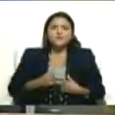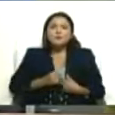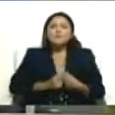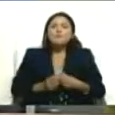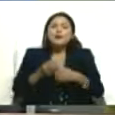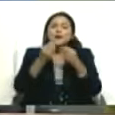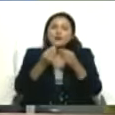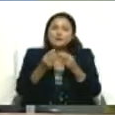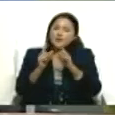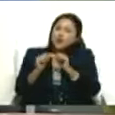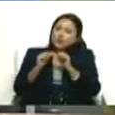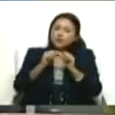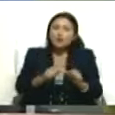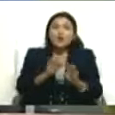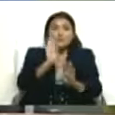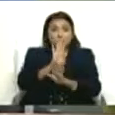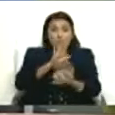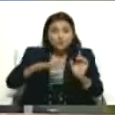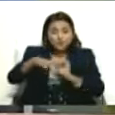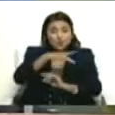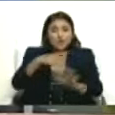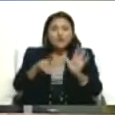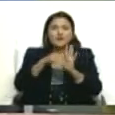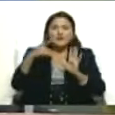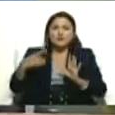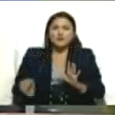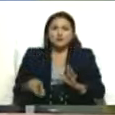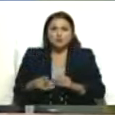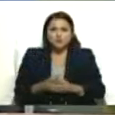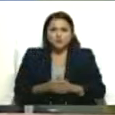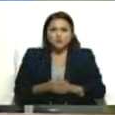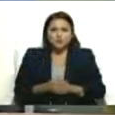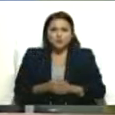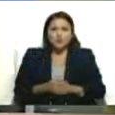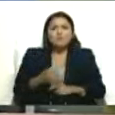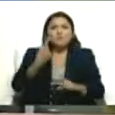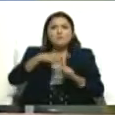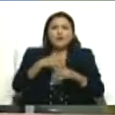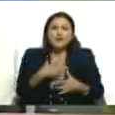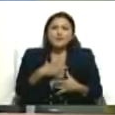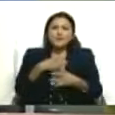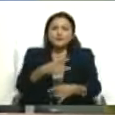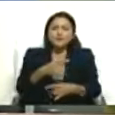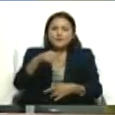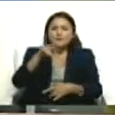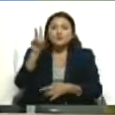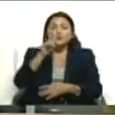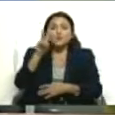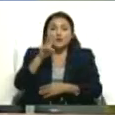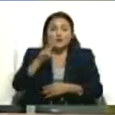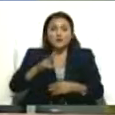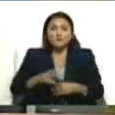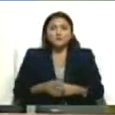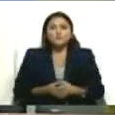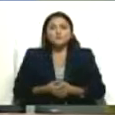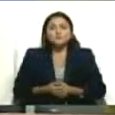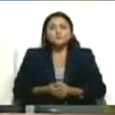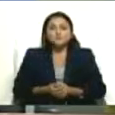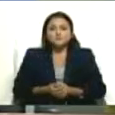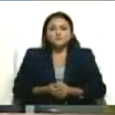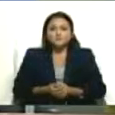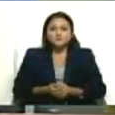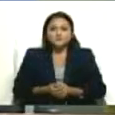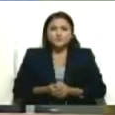continuar con la protección de los derechos e intereses de la República Bolivariana de Venezuela